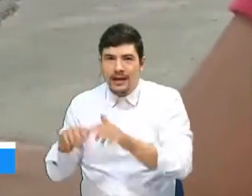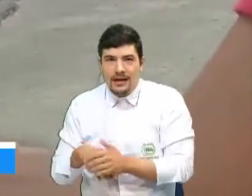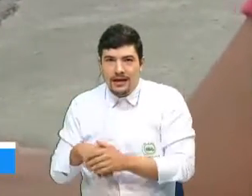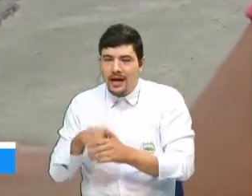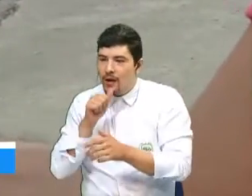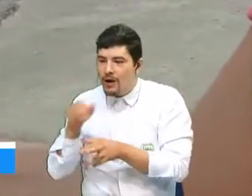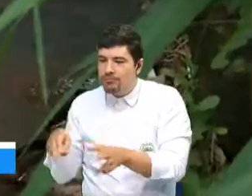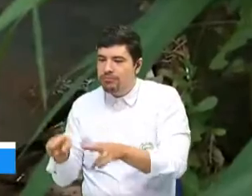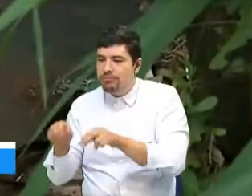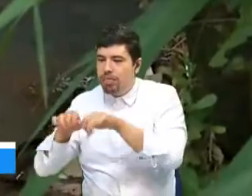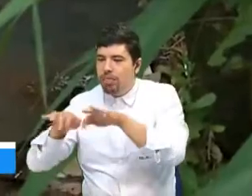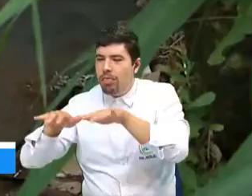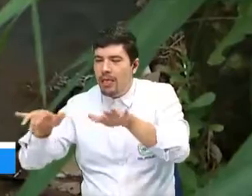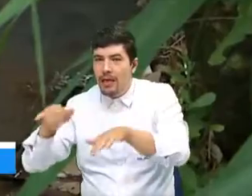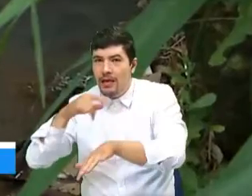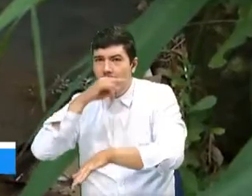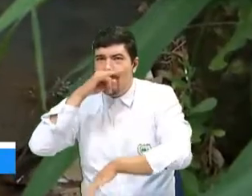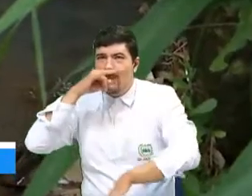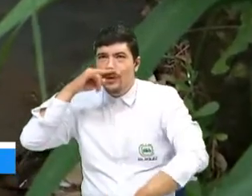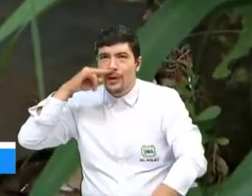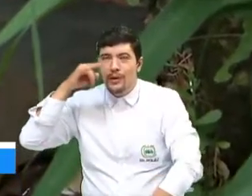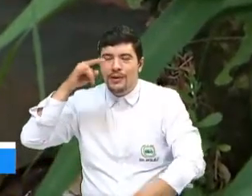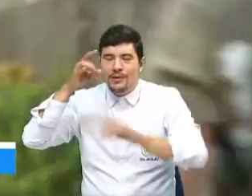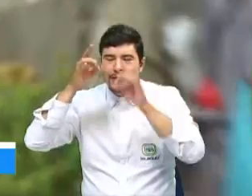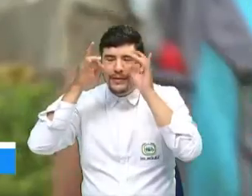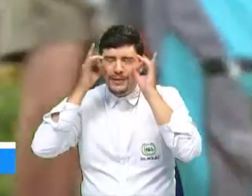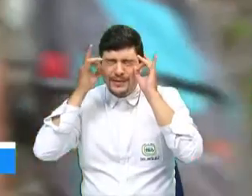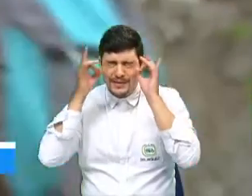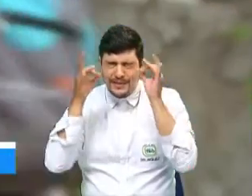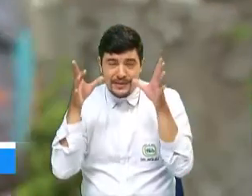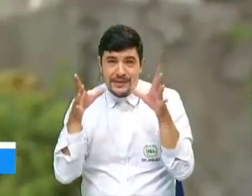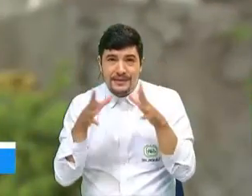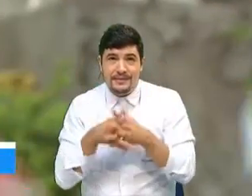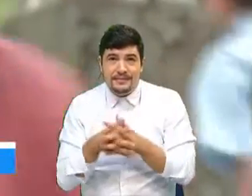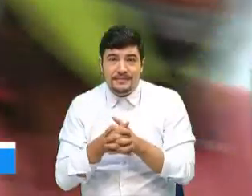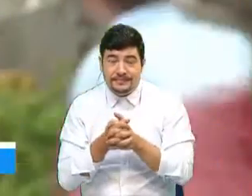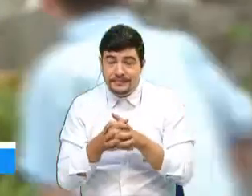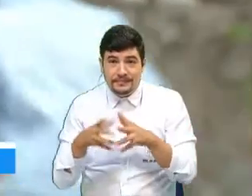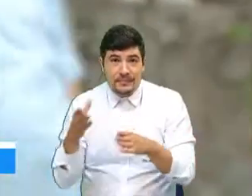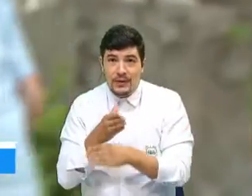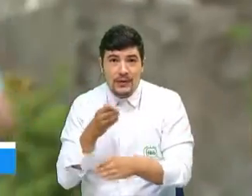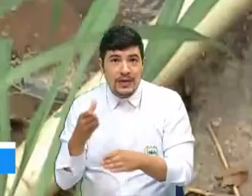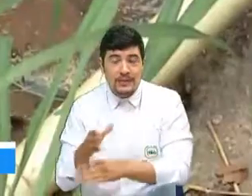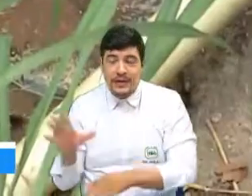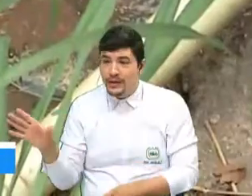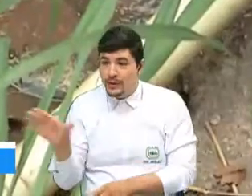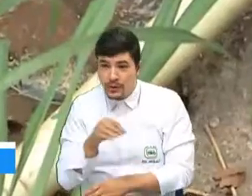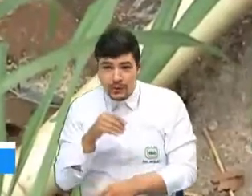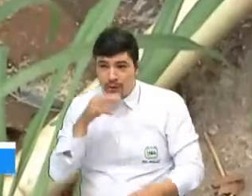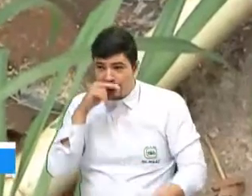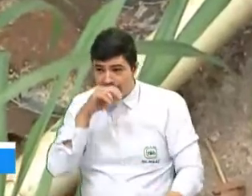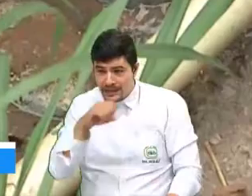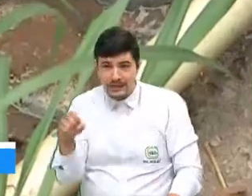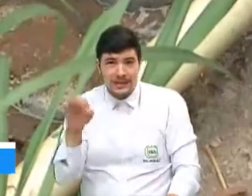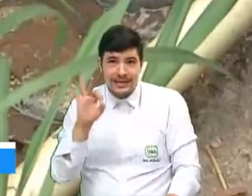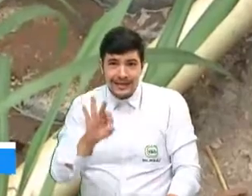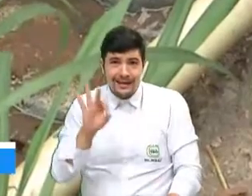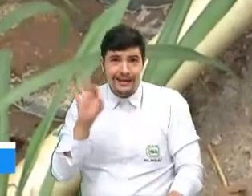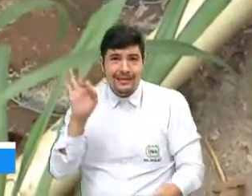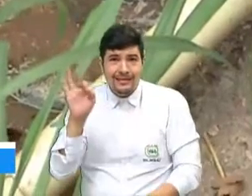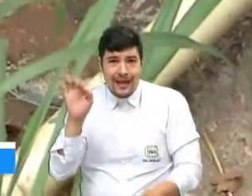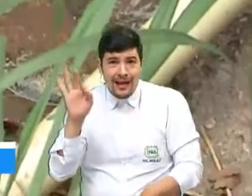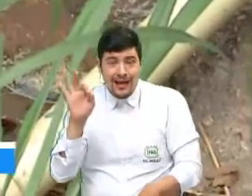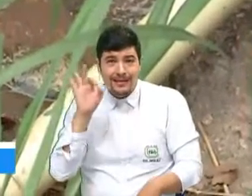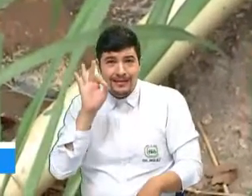cerrada porque se extiende esos olores pero terrible y un problema para que esos niños esto ya vamos para 38 años de que